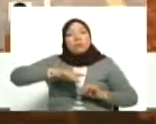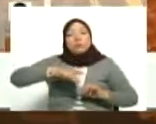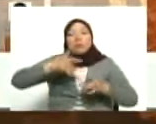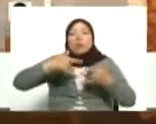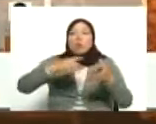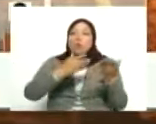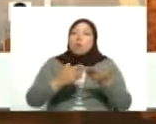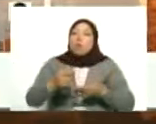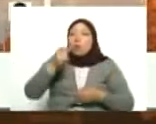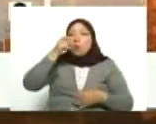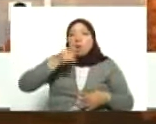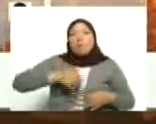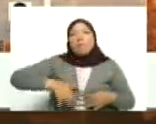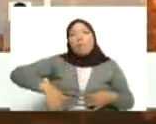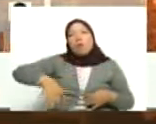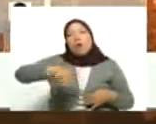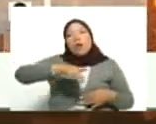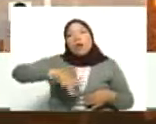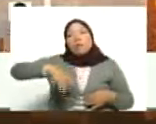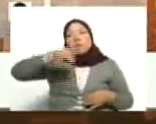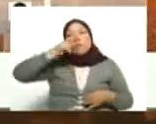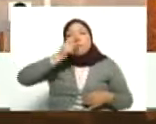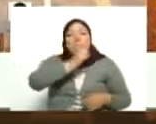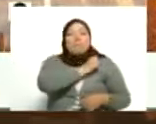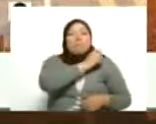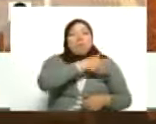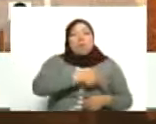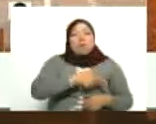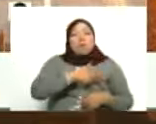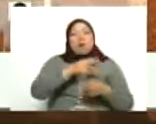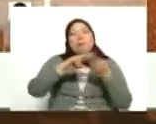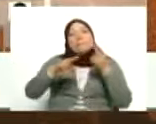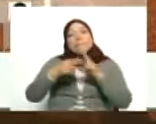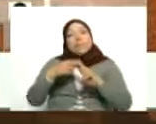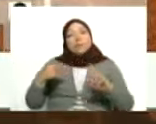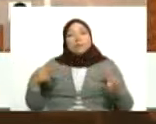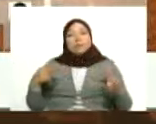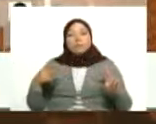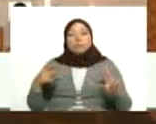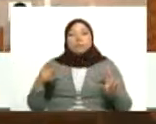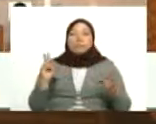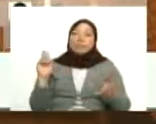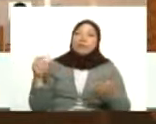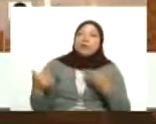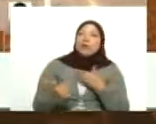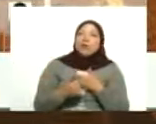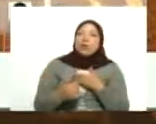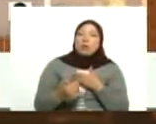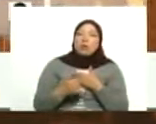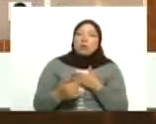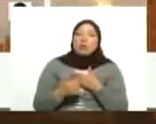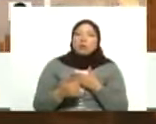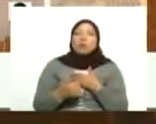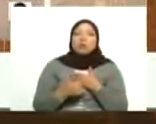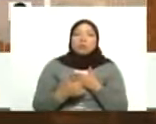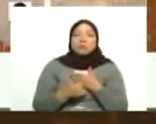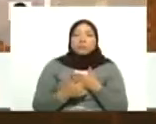desguarnecido, un pueblo como el pueblo palestino, un pueblo humilde, un pueblo de paz, que ha sido simplemente atacado por estas